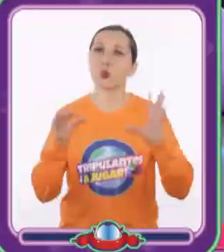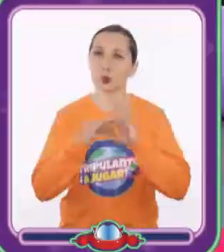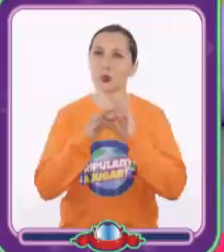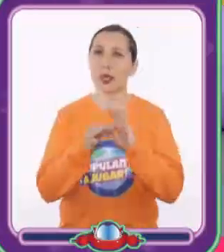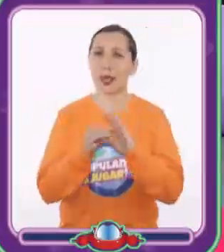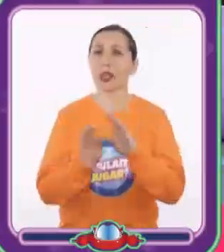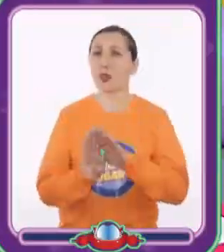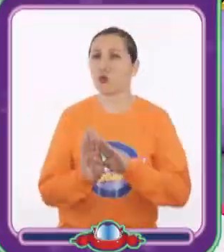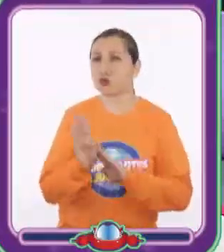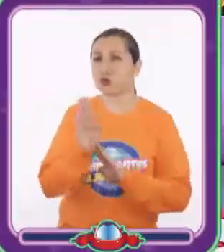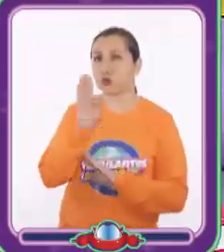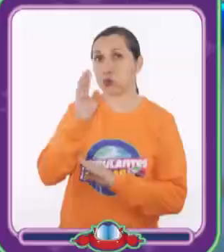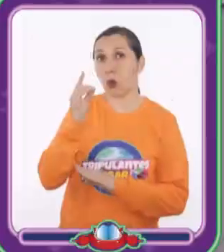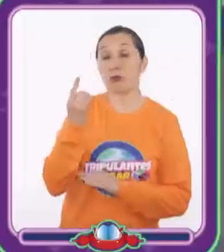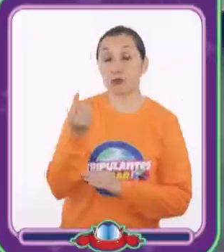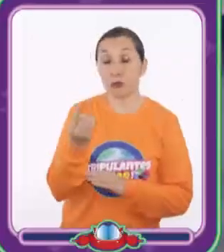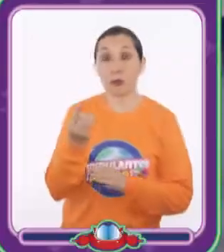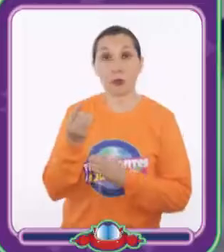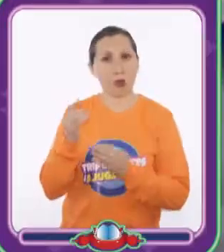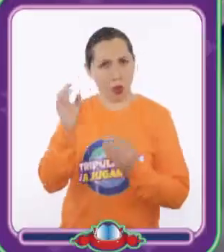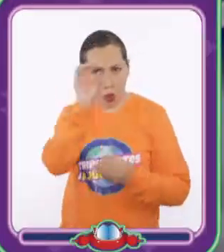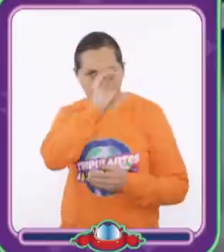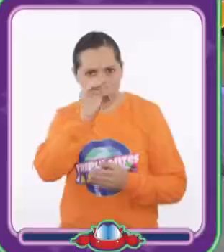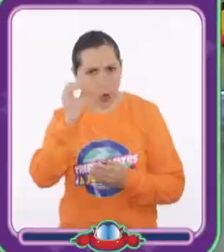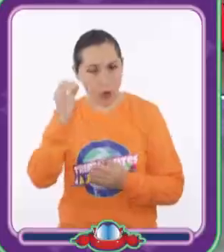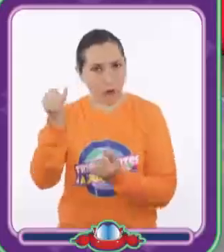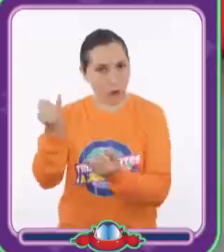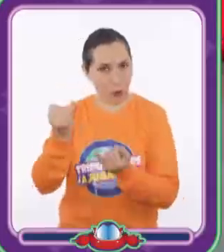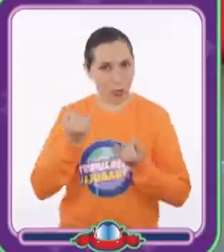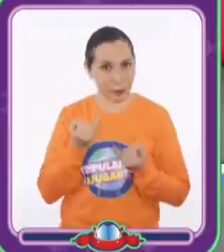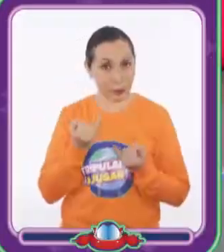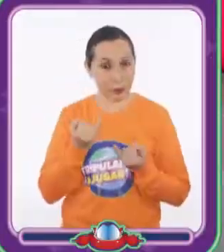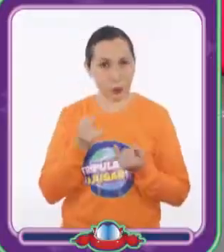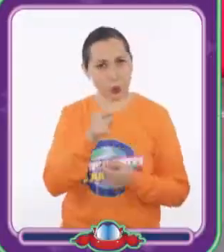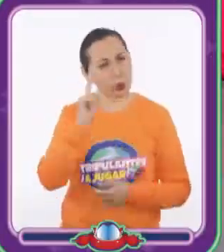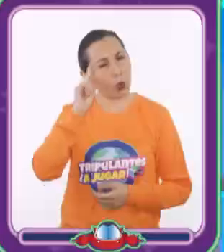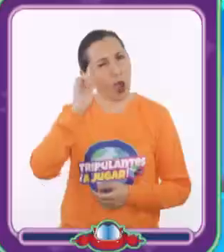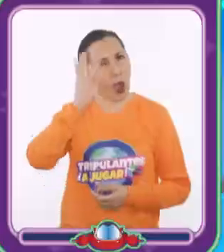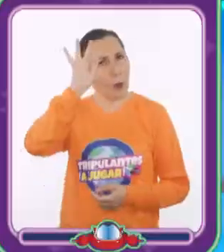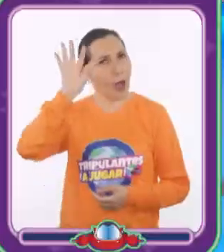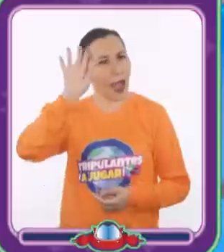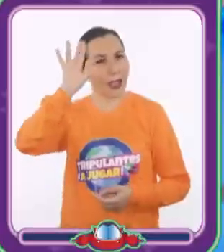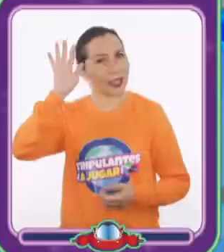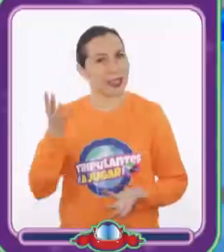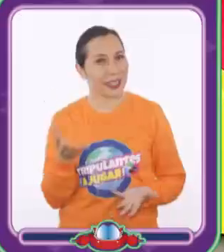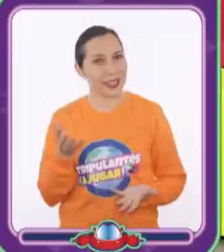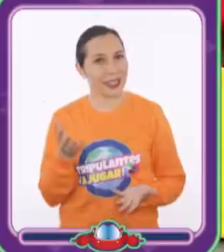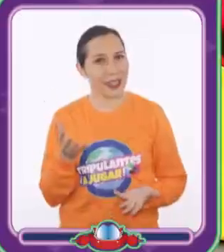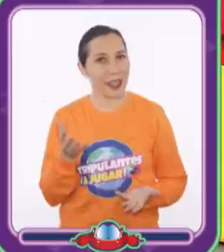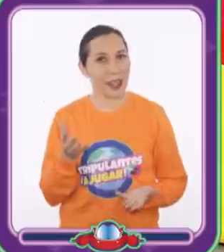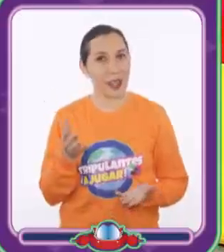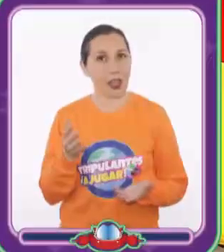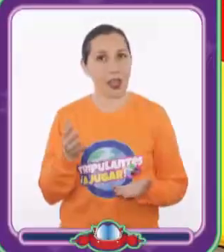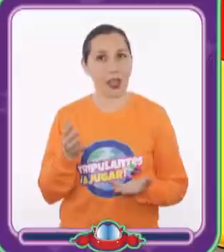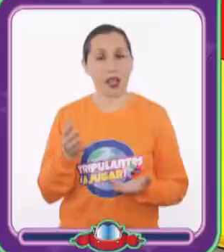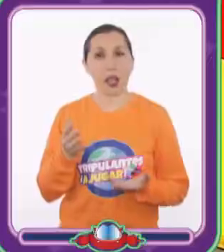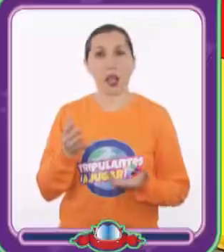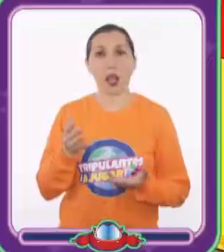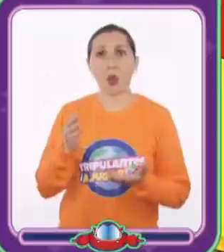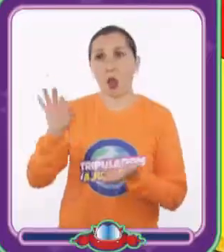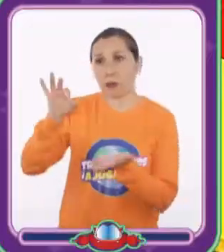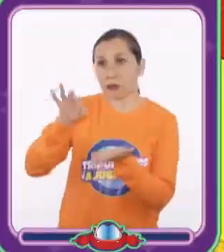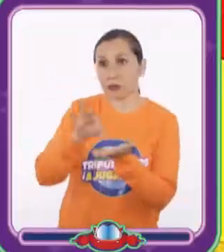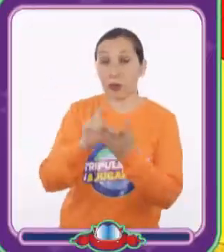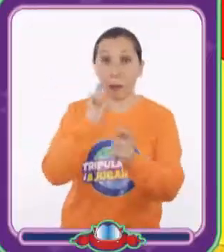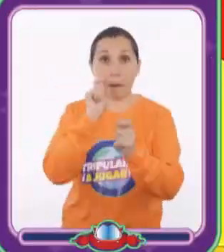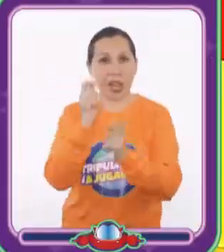Muchas gracias, Dubilú 1. ¿Qué les parece esta información? ¿Se imaginan que un insecto esté en